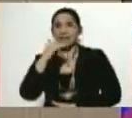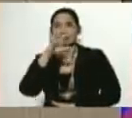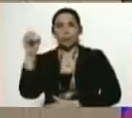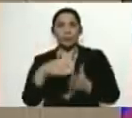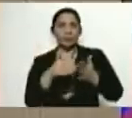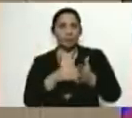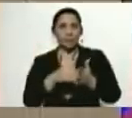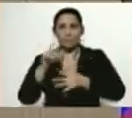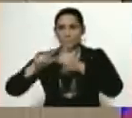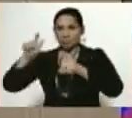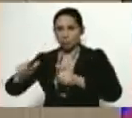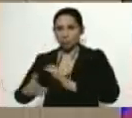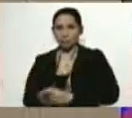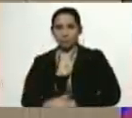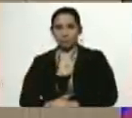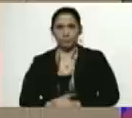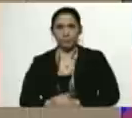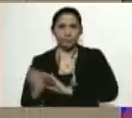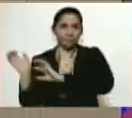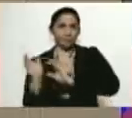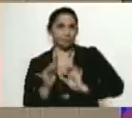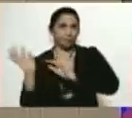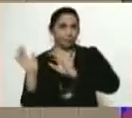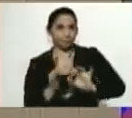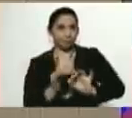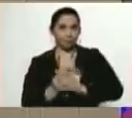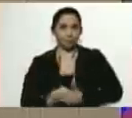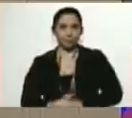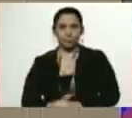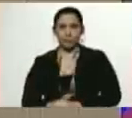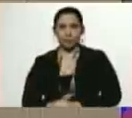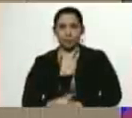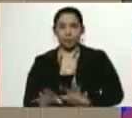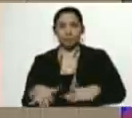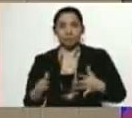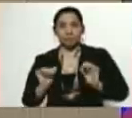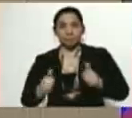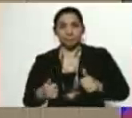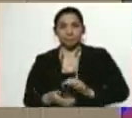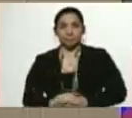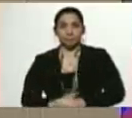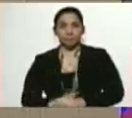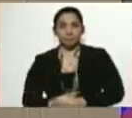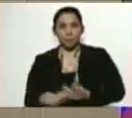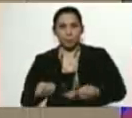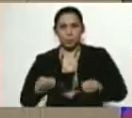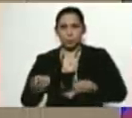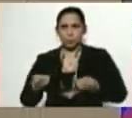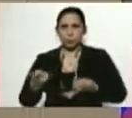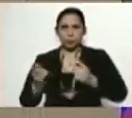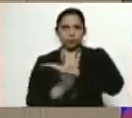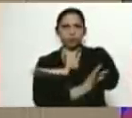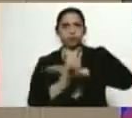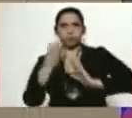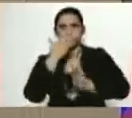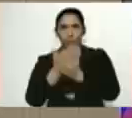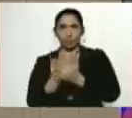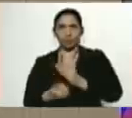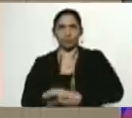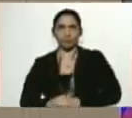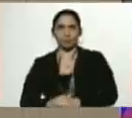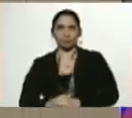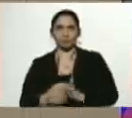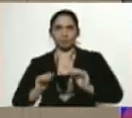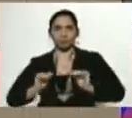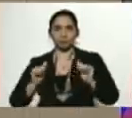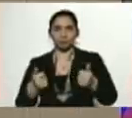55.000 connacionales han regresado desde que se inició el control en la frontera al